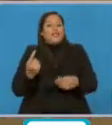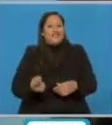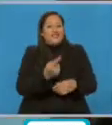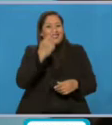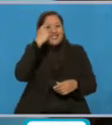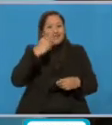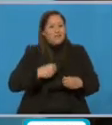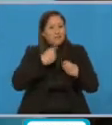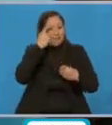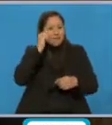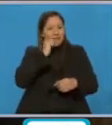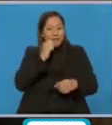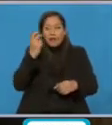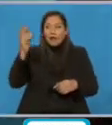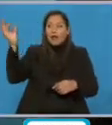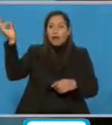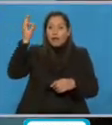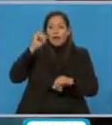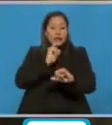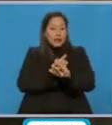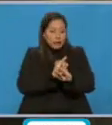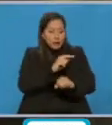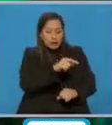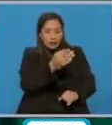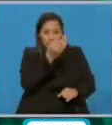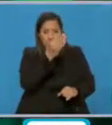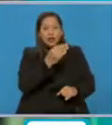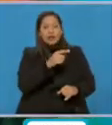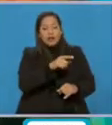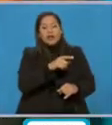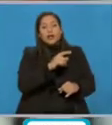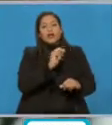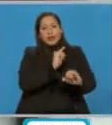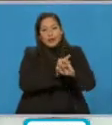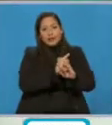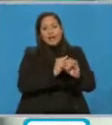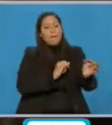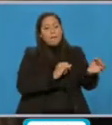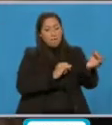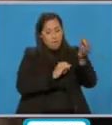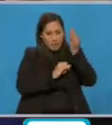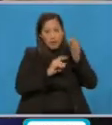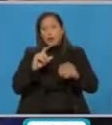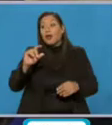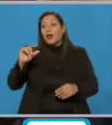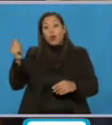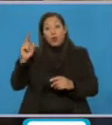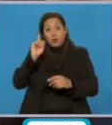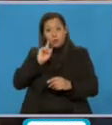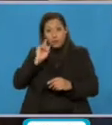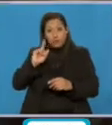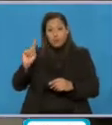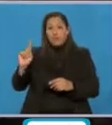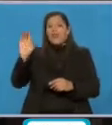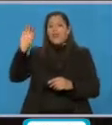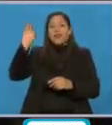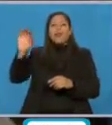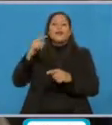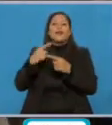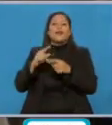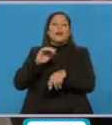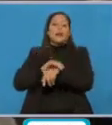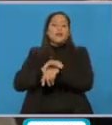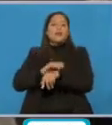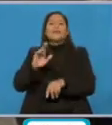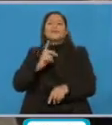los jóvenes? Sí, ¿Podría ser ese tema? en el caso de una es influencia de las redes sociales, en el caso de la otra es simplemente esta